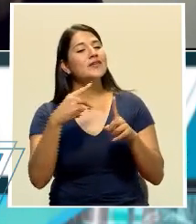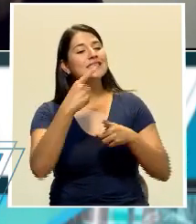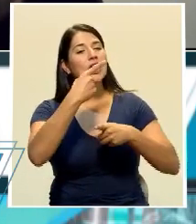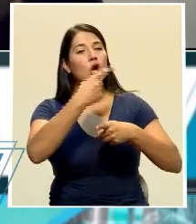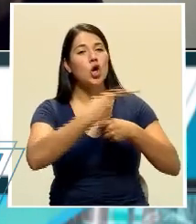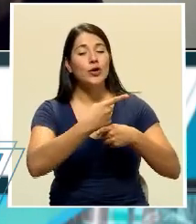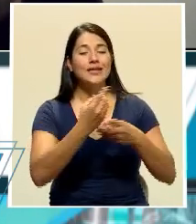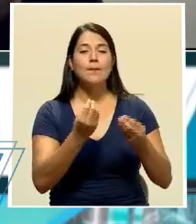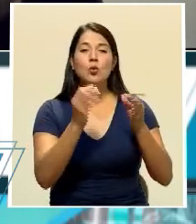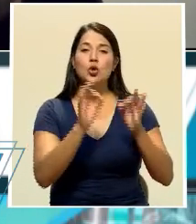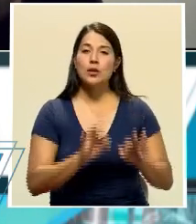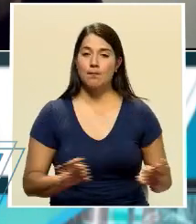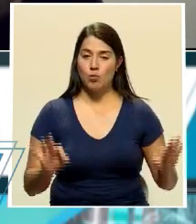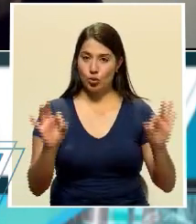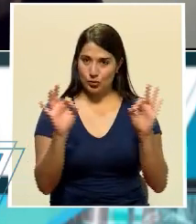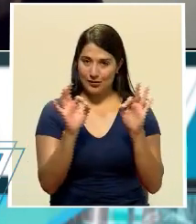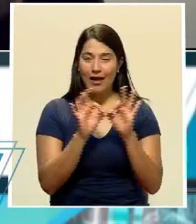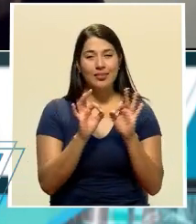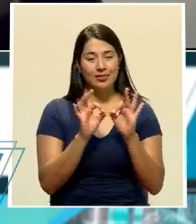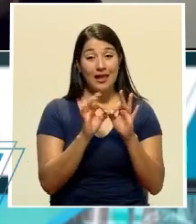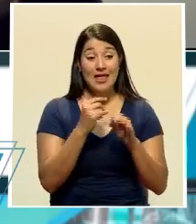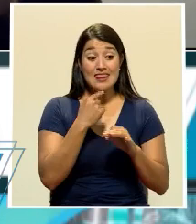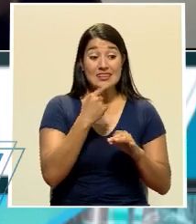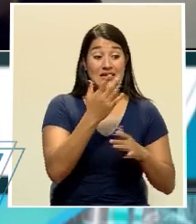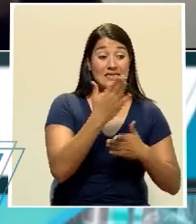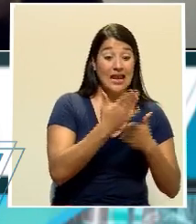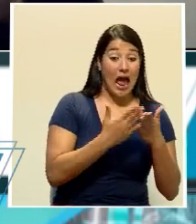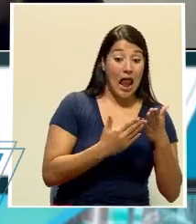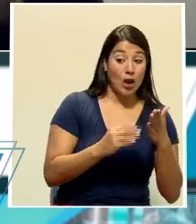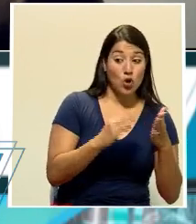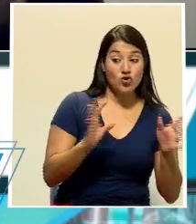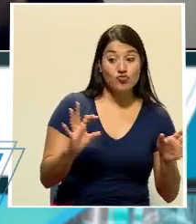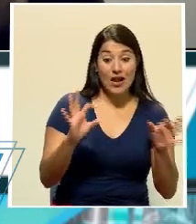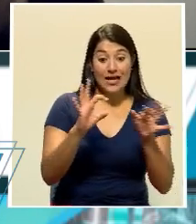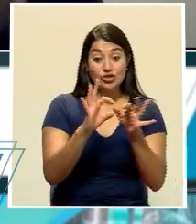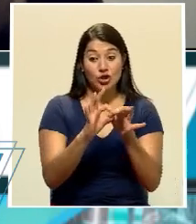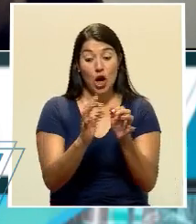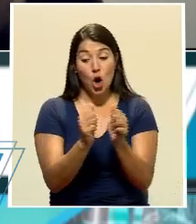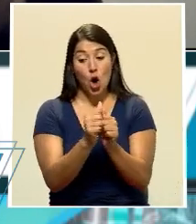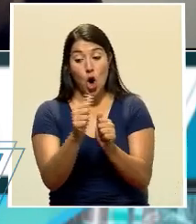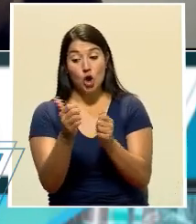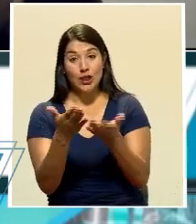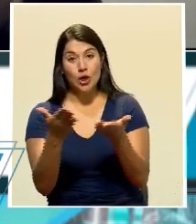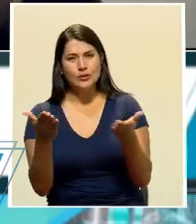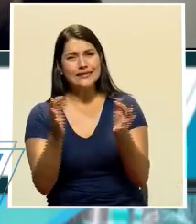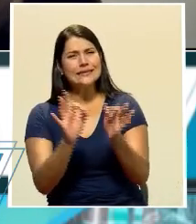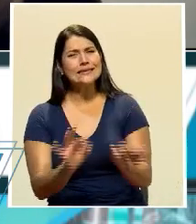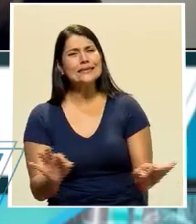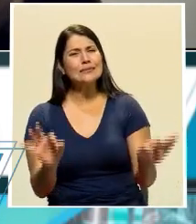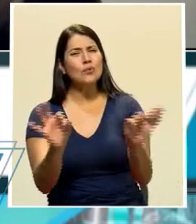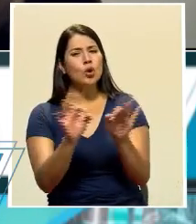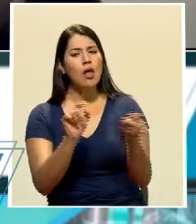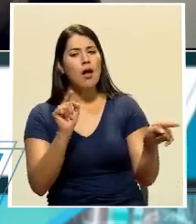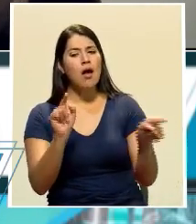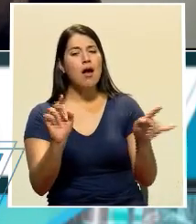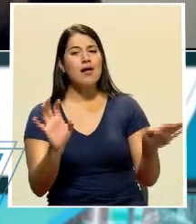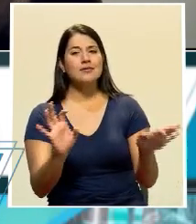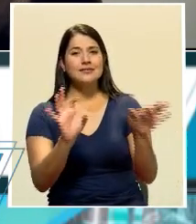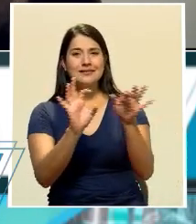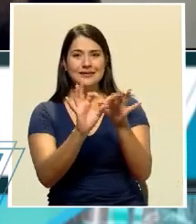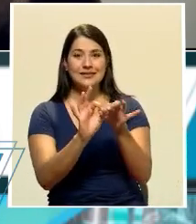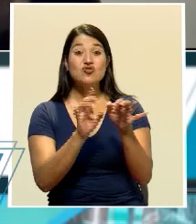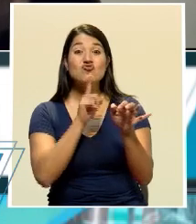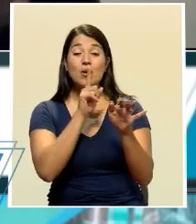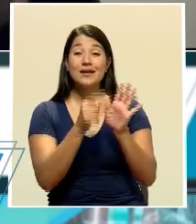y relacionarlo con otro hecho requiere de que ambos hechos tengan relación, que ambos datos sirvan